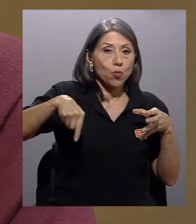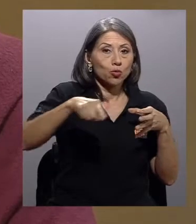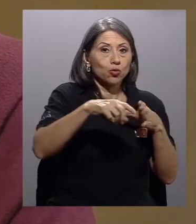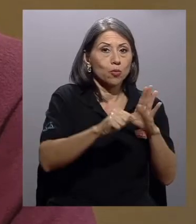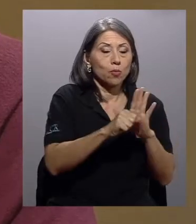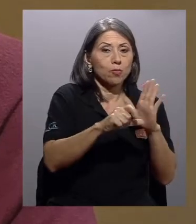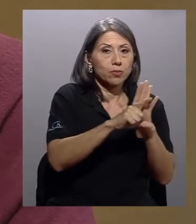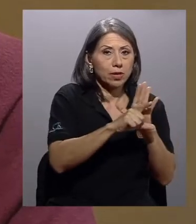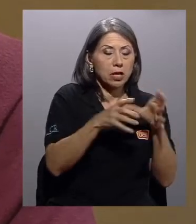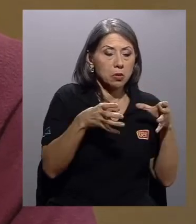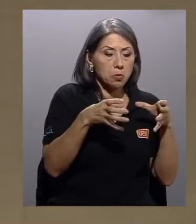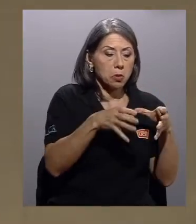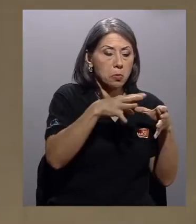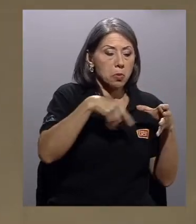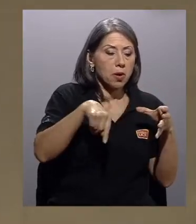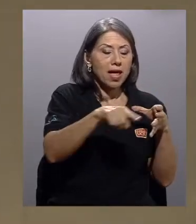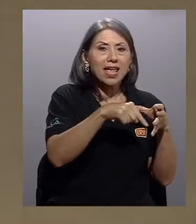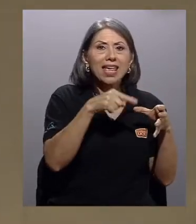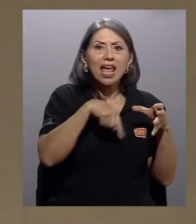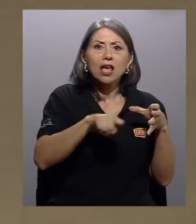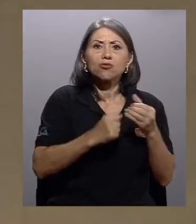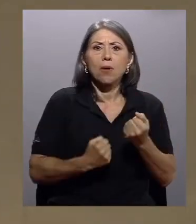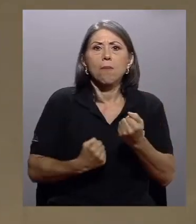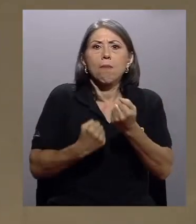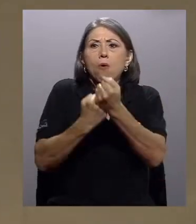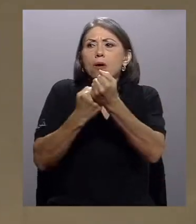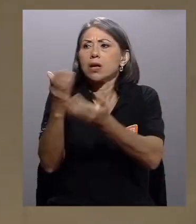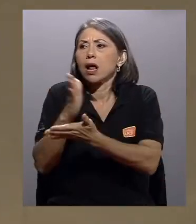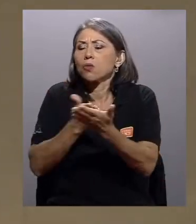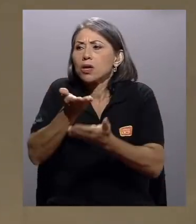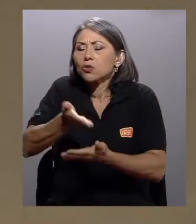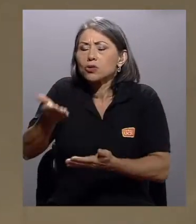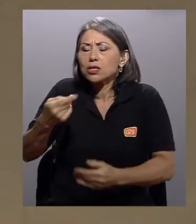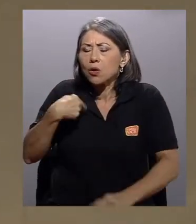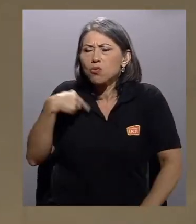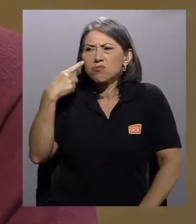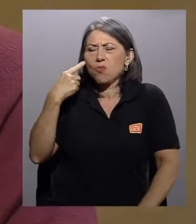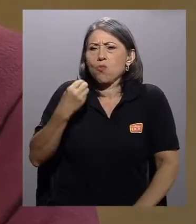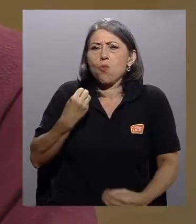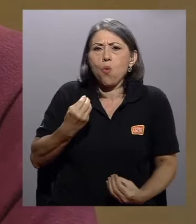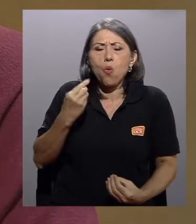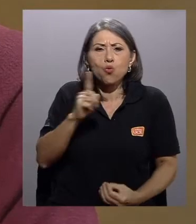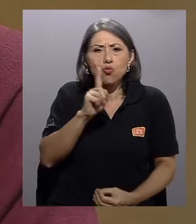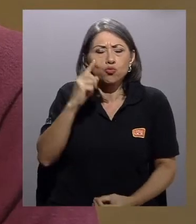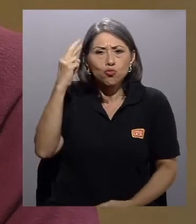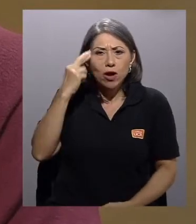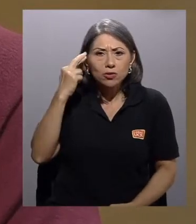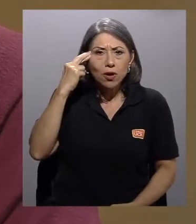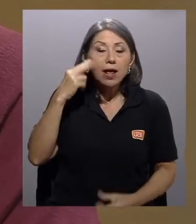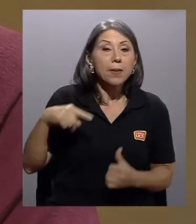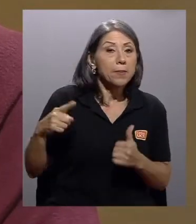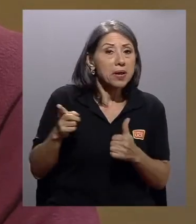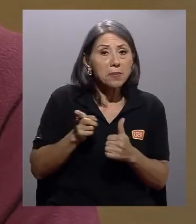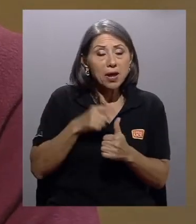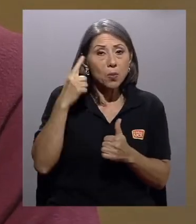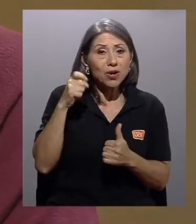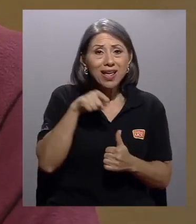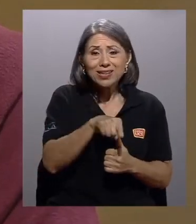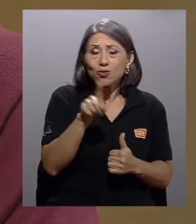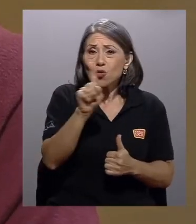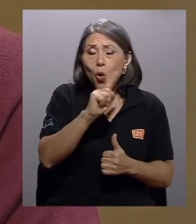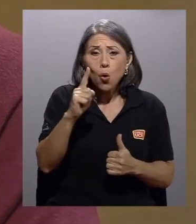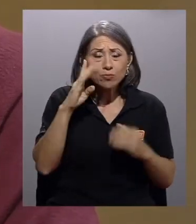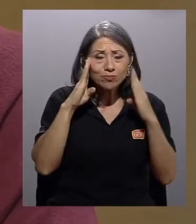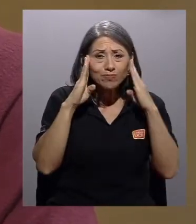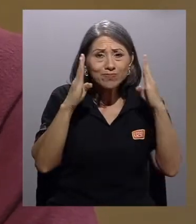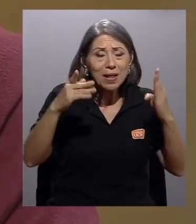una serie de tesis que uno considera irracionales, ¿no? Primero porque no contemplan el riesgo, el peligro